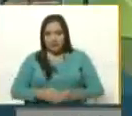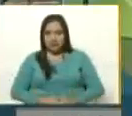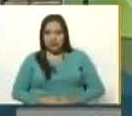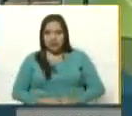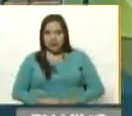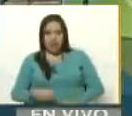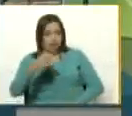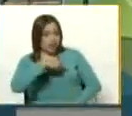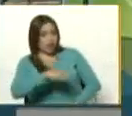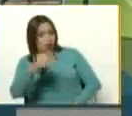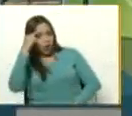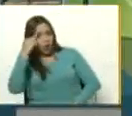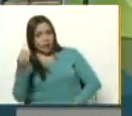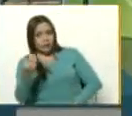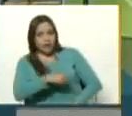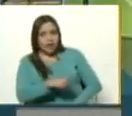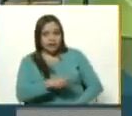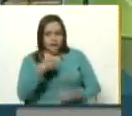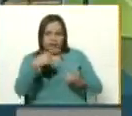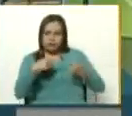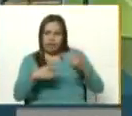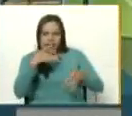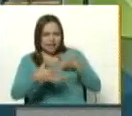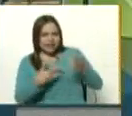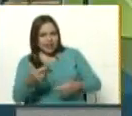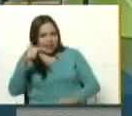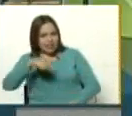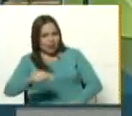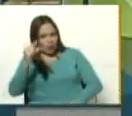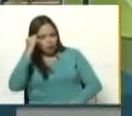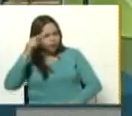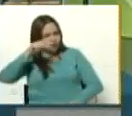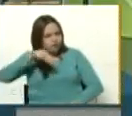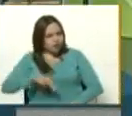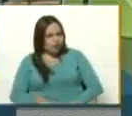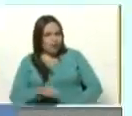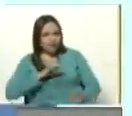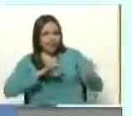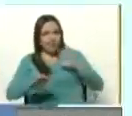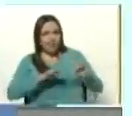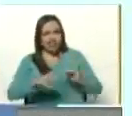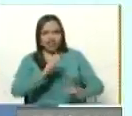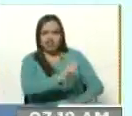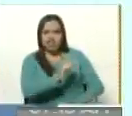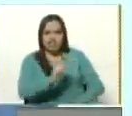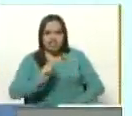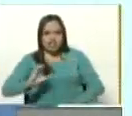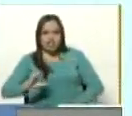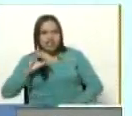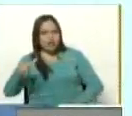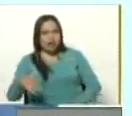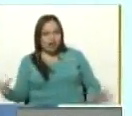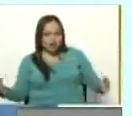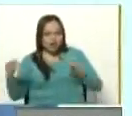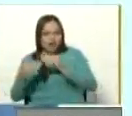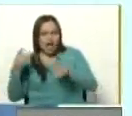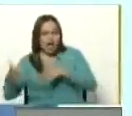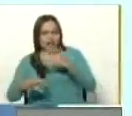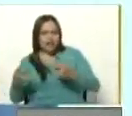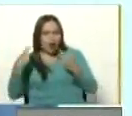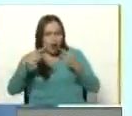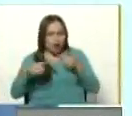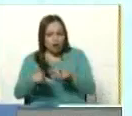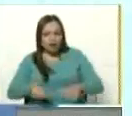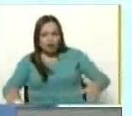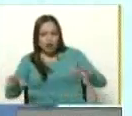este día. Además que van a haber una serie de actividades durante el día de hoy acá en el Teatro Teresa Carreño, pero también actividades simultáneas que se están realizando en